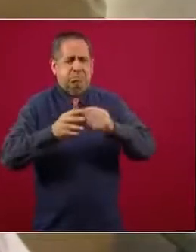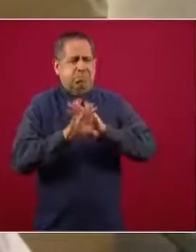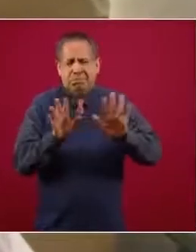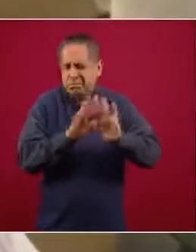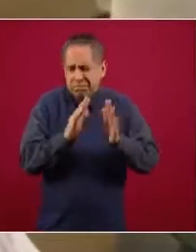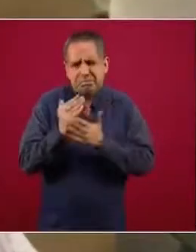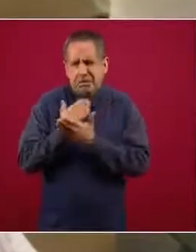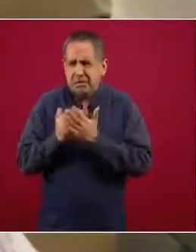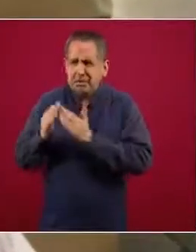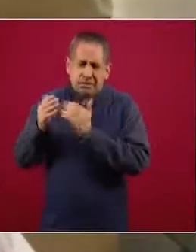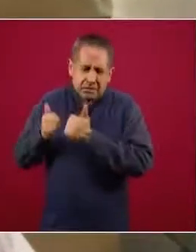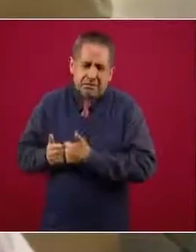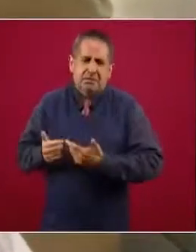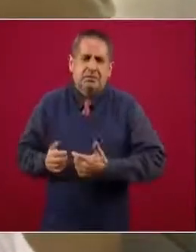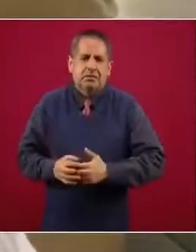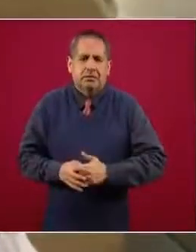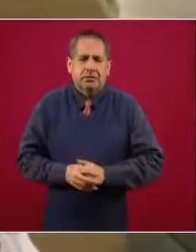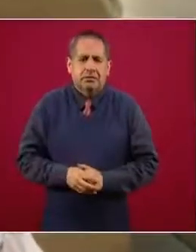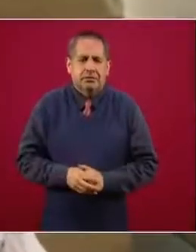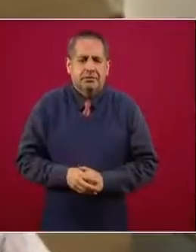enfermedad.